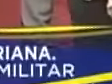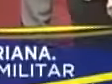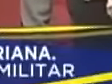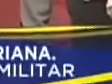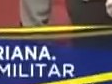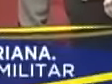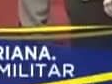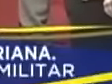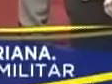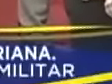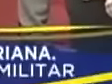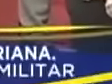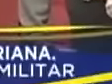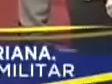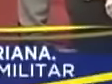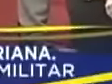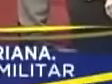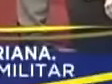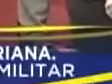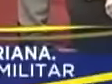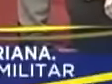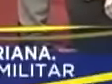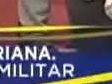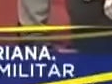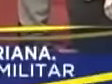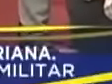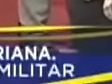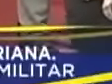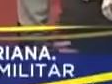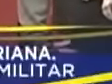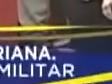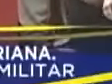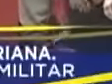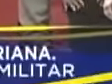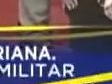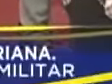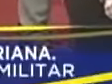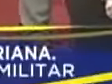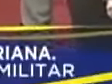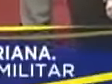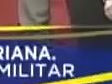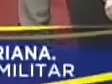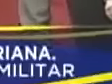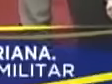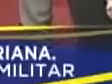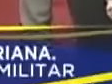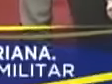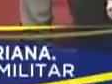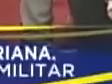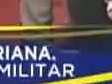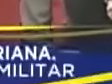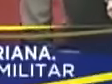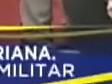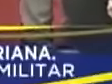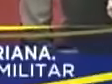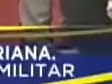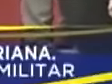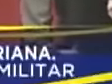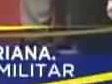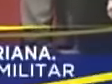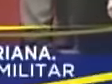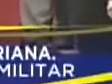Moro. Buenas tardes, los compañeros combatientes del 4 de febrero. Buenas tardes a todos